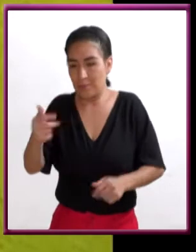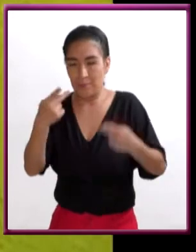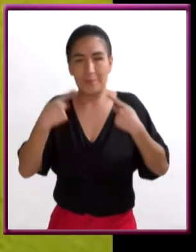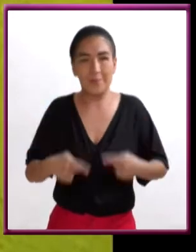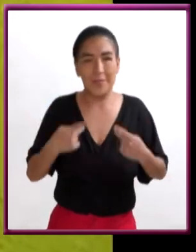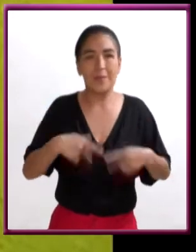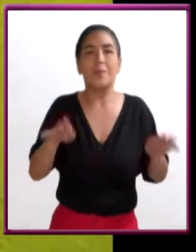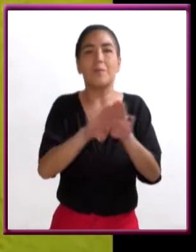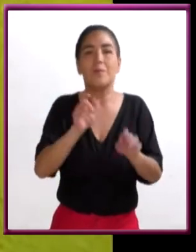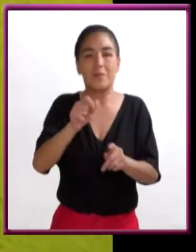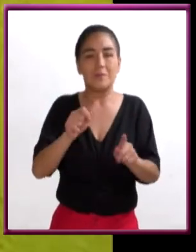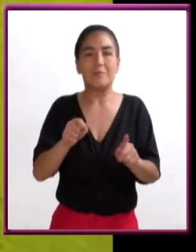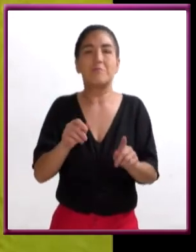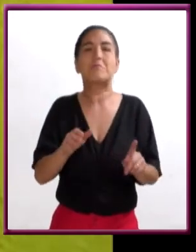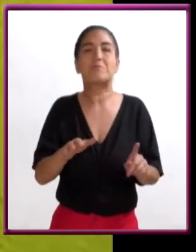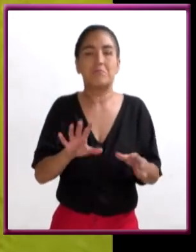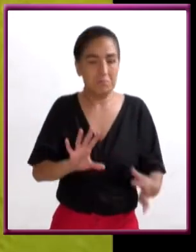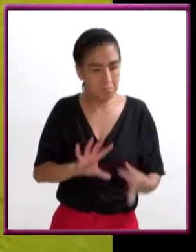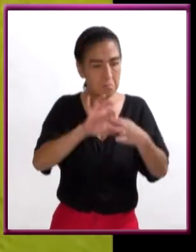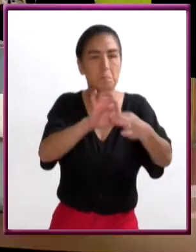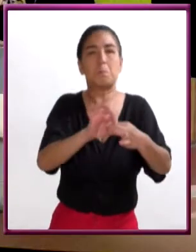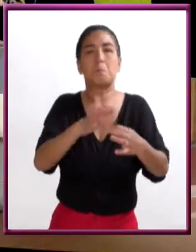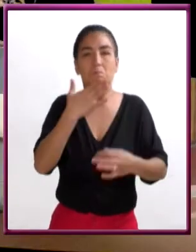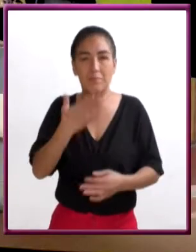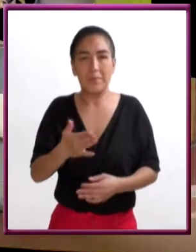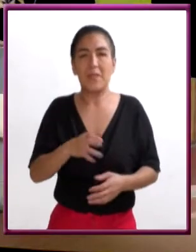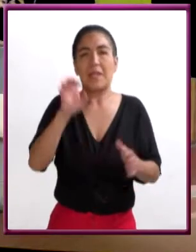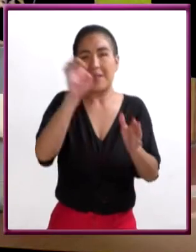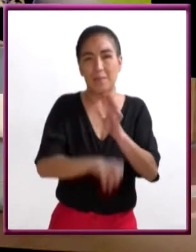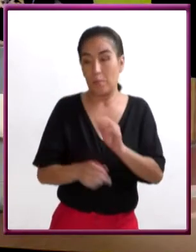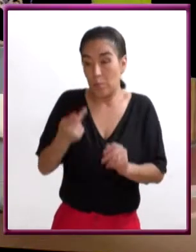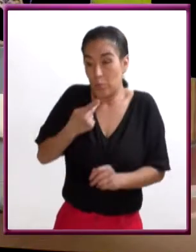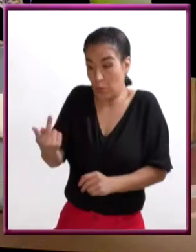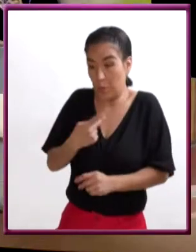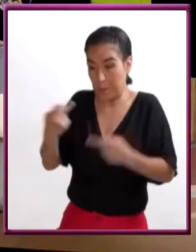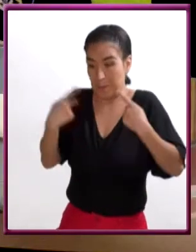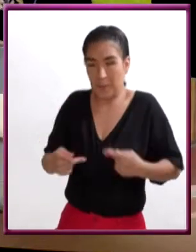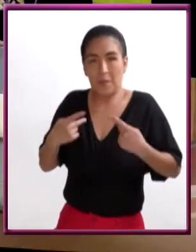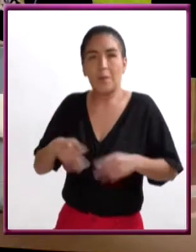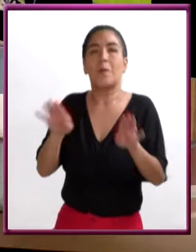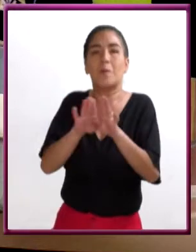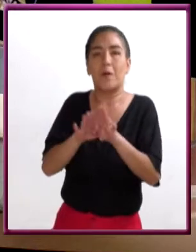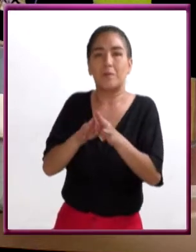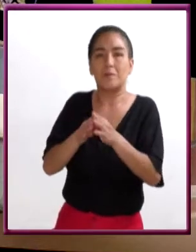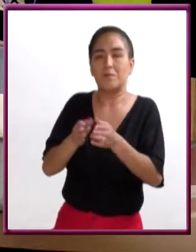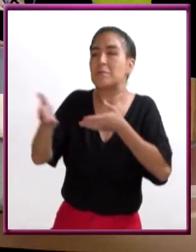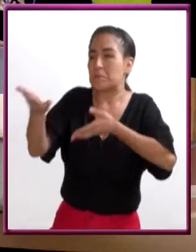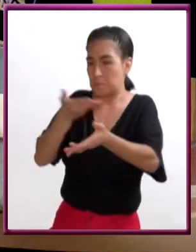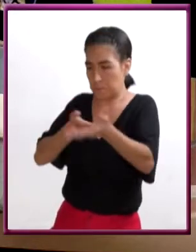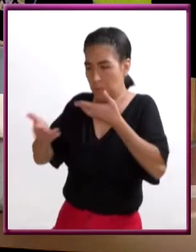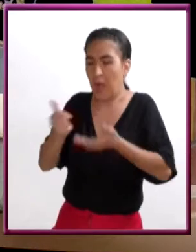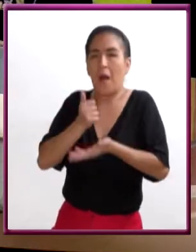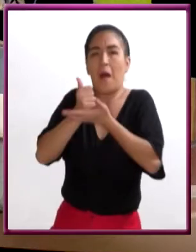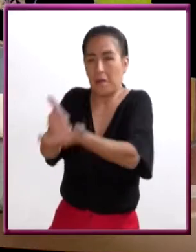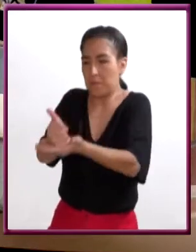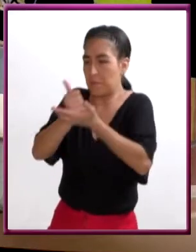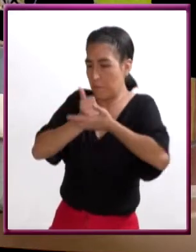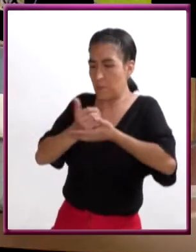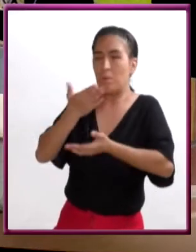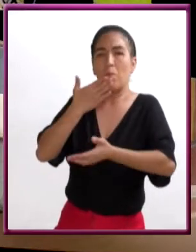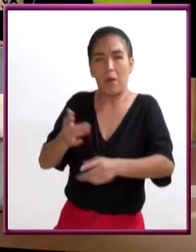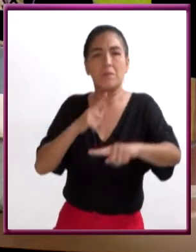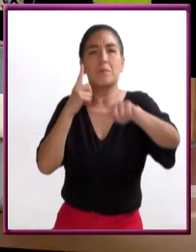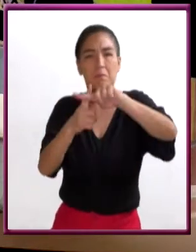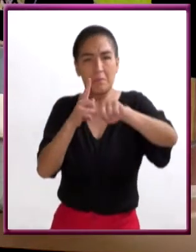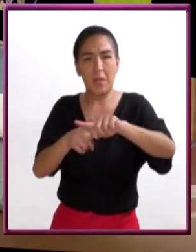la otra persona, vamos a establecer un buen vínculo. Entre los dos vamos a satisfacer nuestras necesidades básicas y vamos a